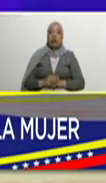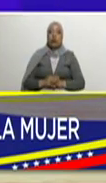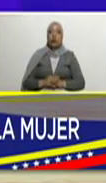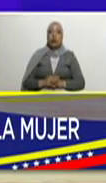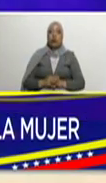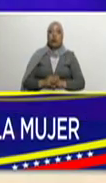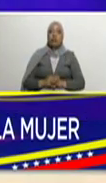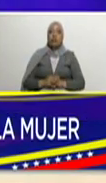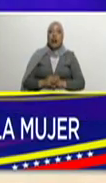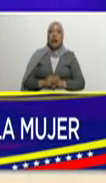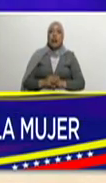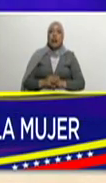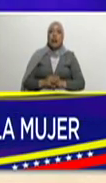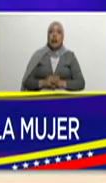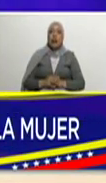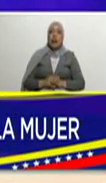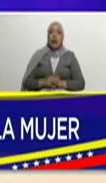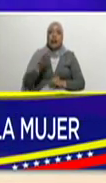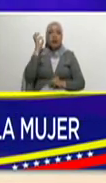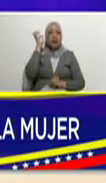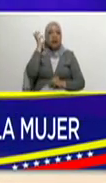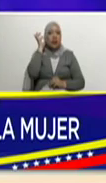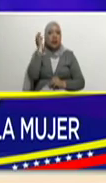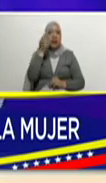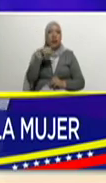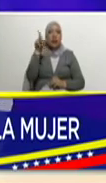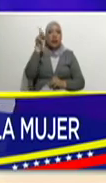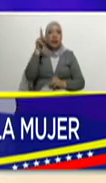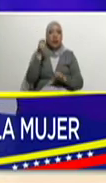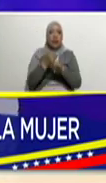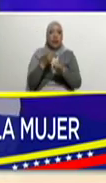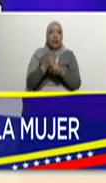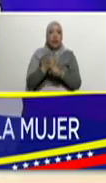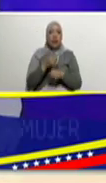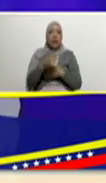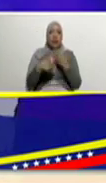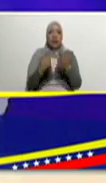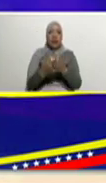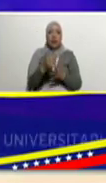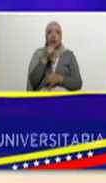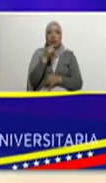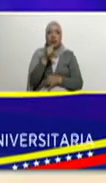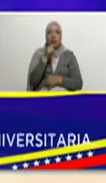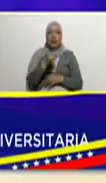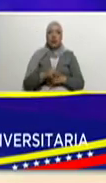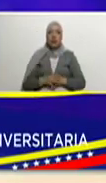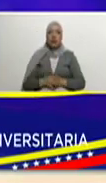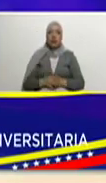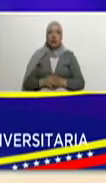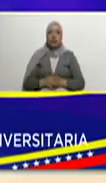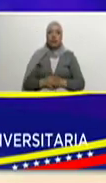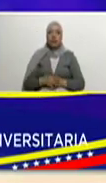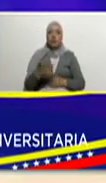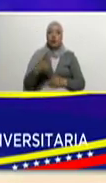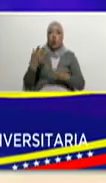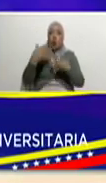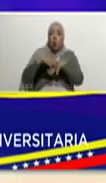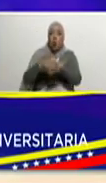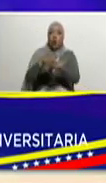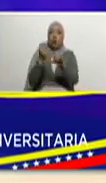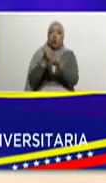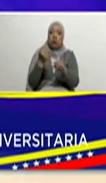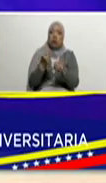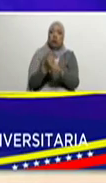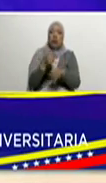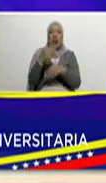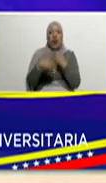Sí, buenas tardes, presidente. Bueno, igualmente saludar esta misión que hoy se está conformando, que se está